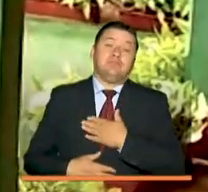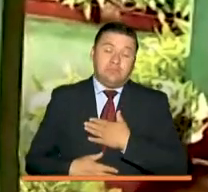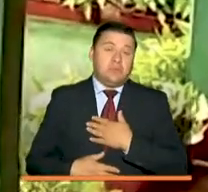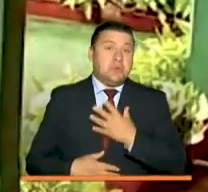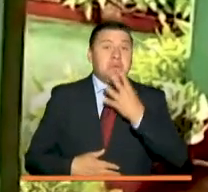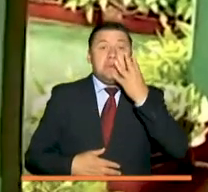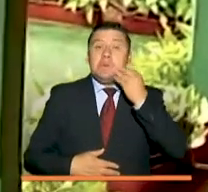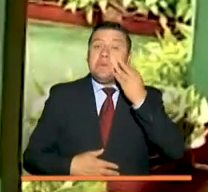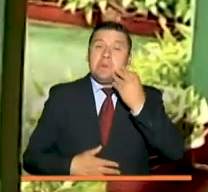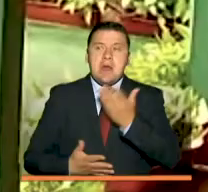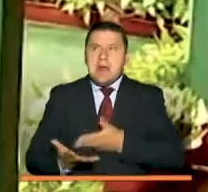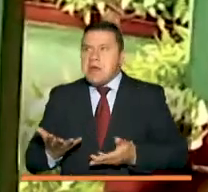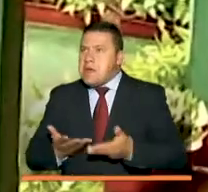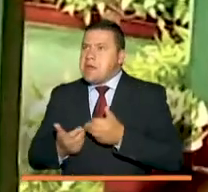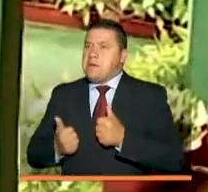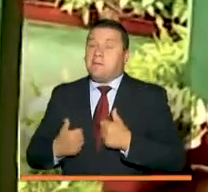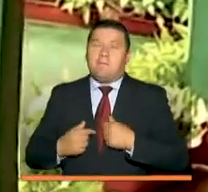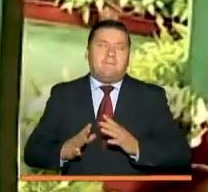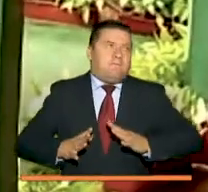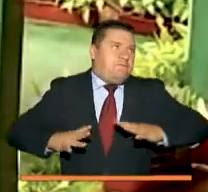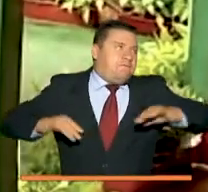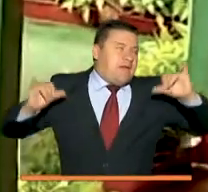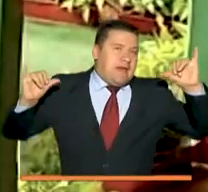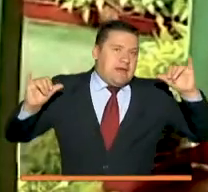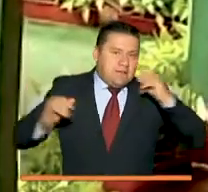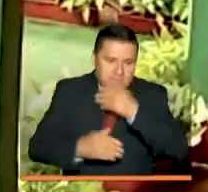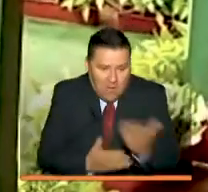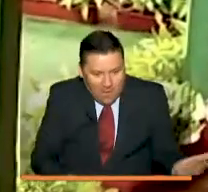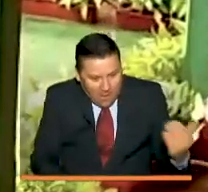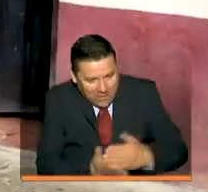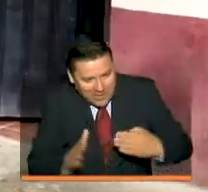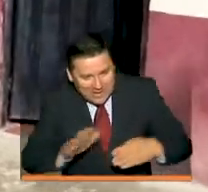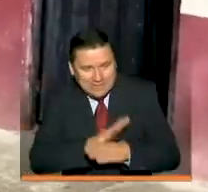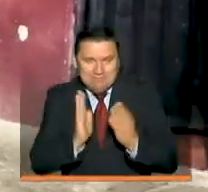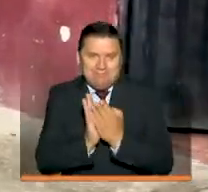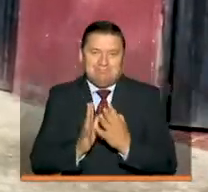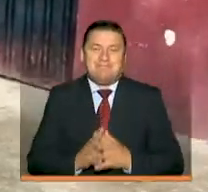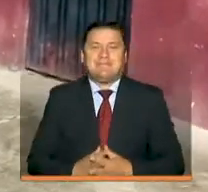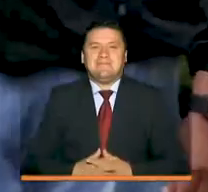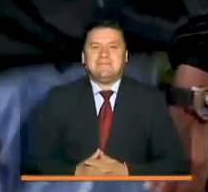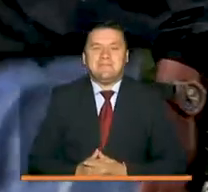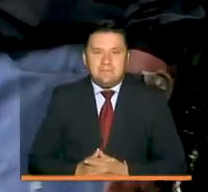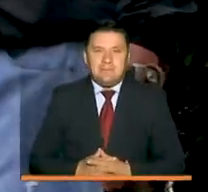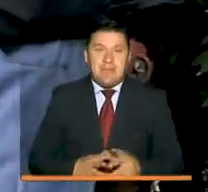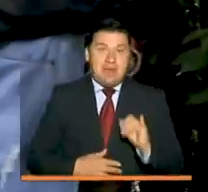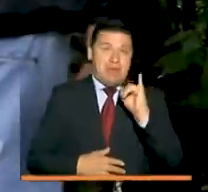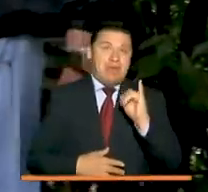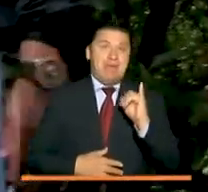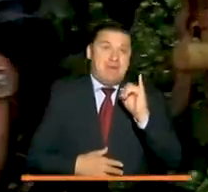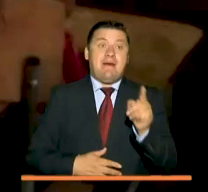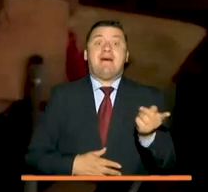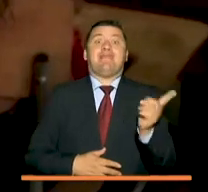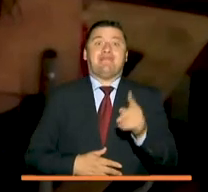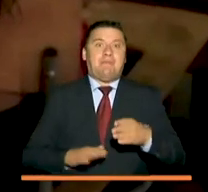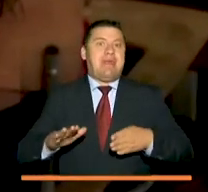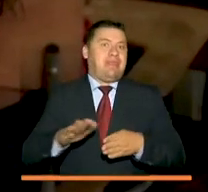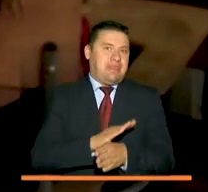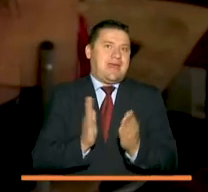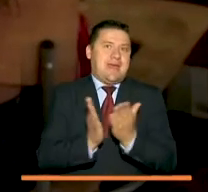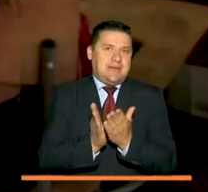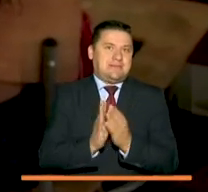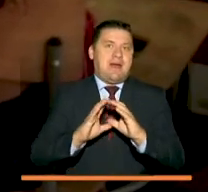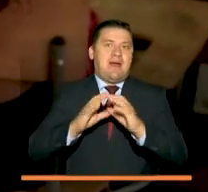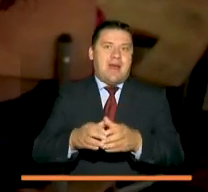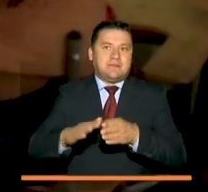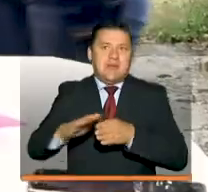experiencia ha sido maravillosa y que estamos felices de tener a nuestros niños en el colegio. En Ibagué también se dio inicio al retorno de los estudiantes a